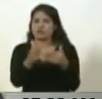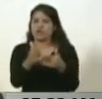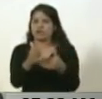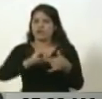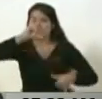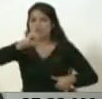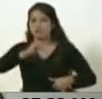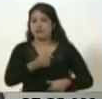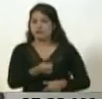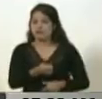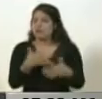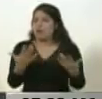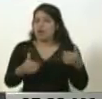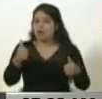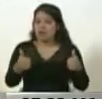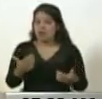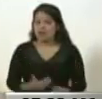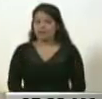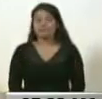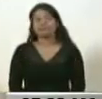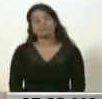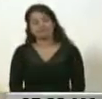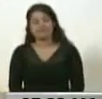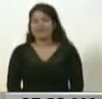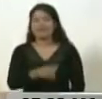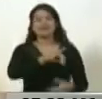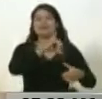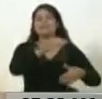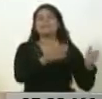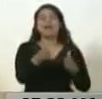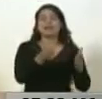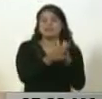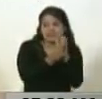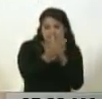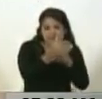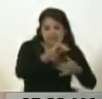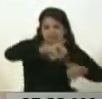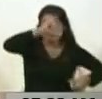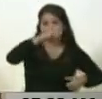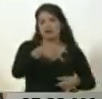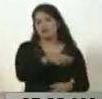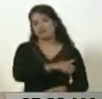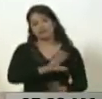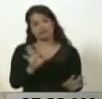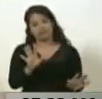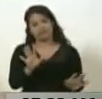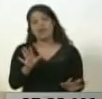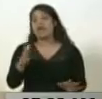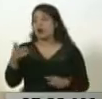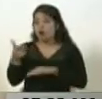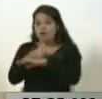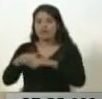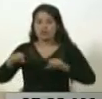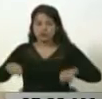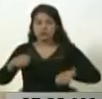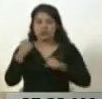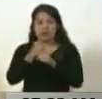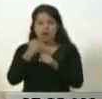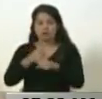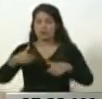real, y particularmente de manera directa al bolsillo de cada uno de los venezolanos y venezolanas, que el gobierno nacional hace un esfuerzo por